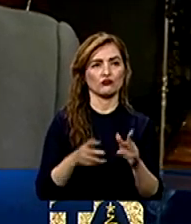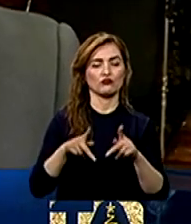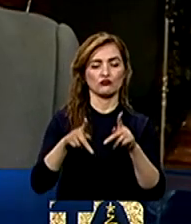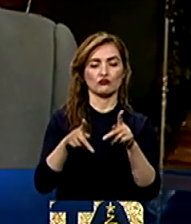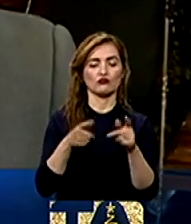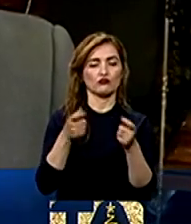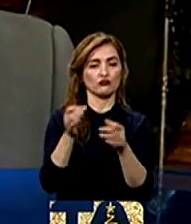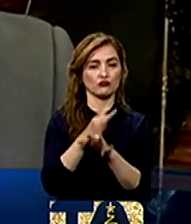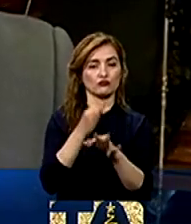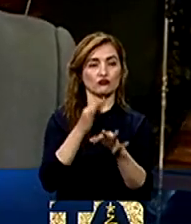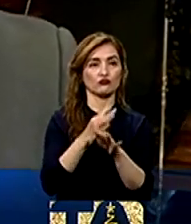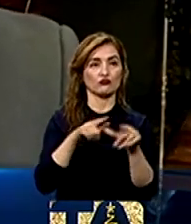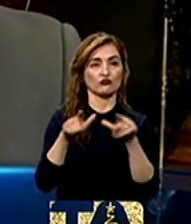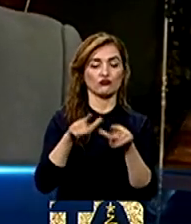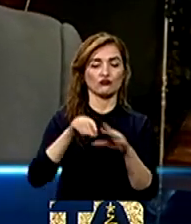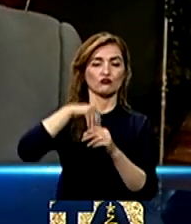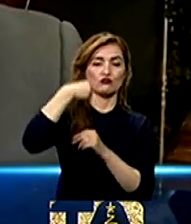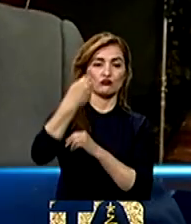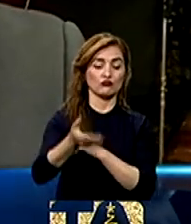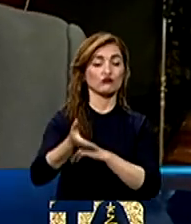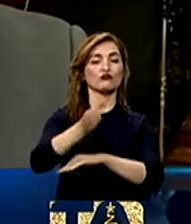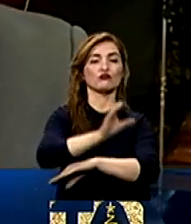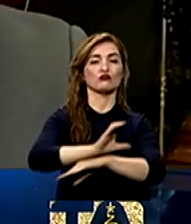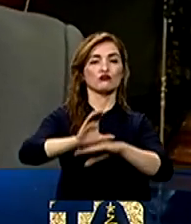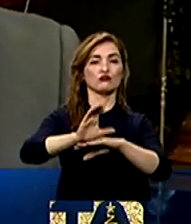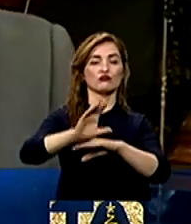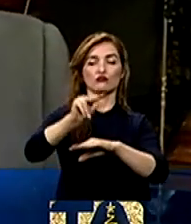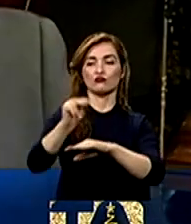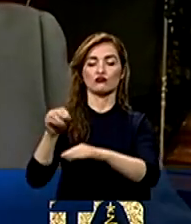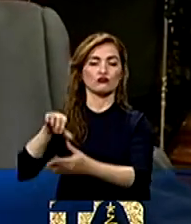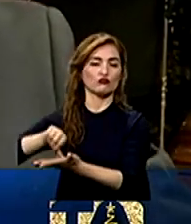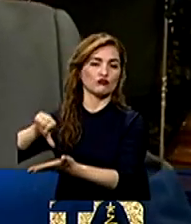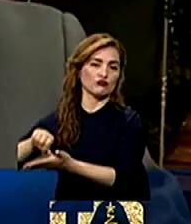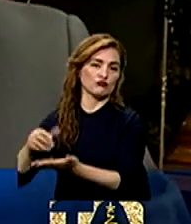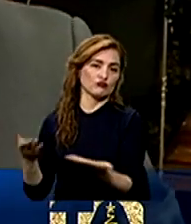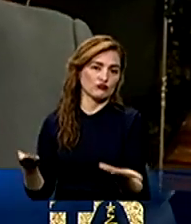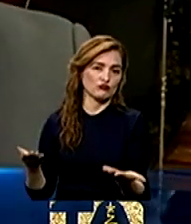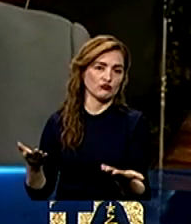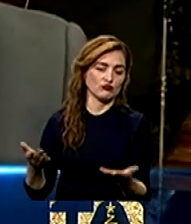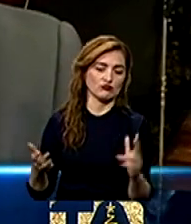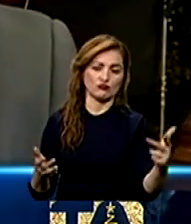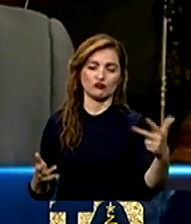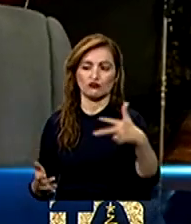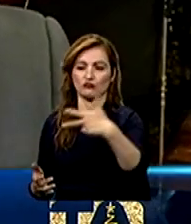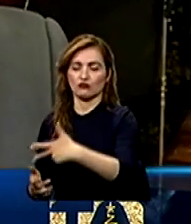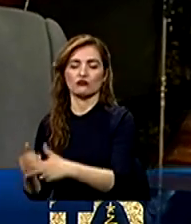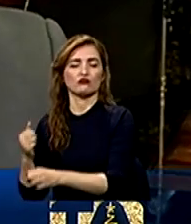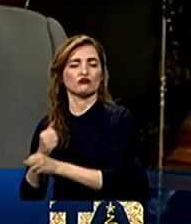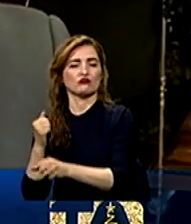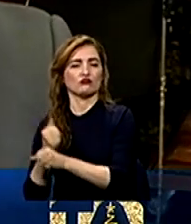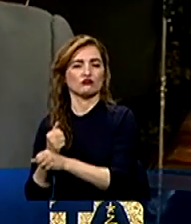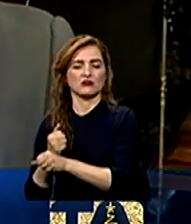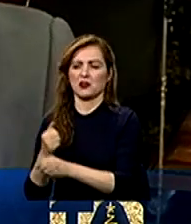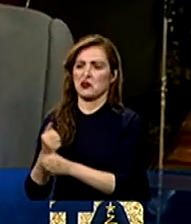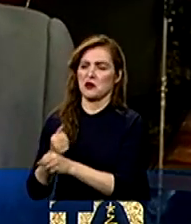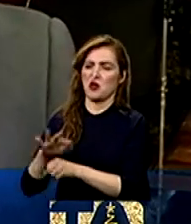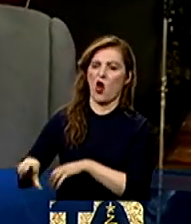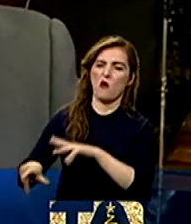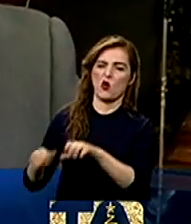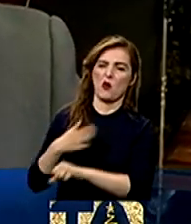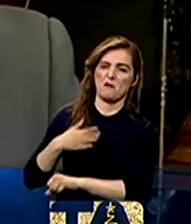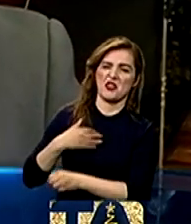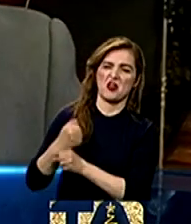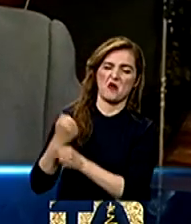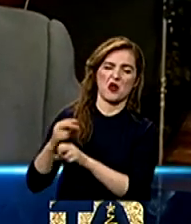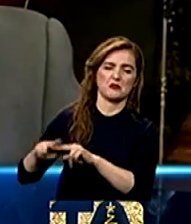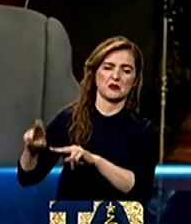de operaciones en el sector rural, más no en el sector urbano, y que vendrán al sector urbano a quitarles el trabajo a los al